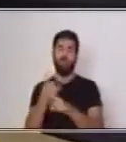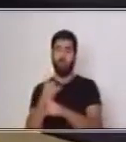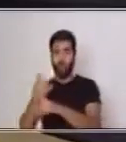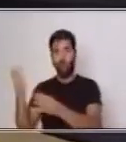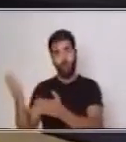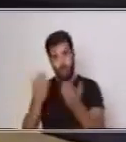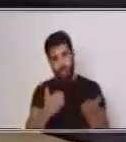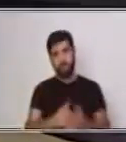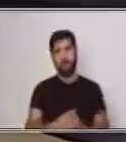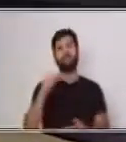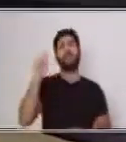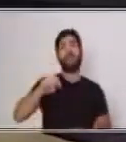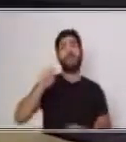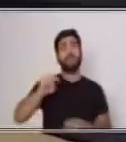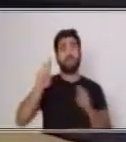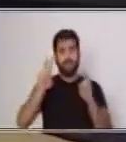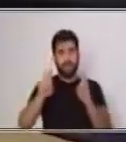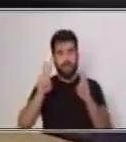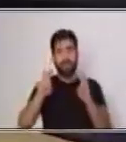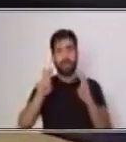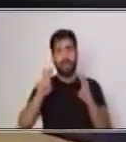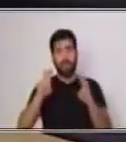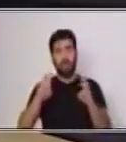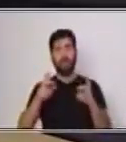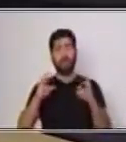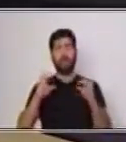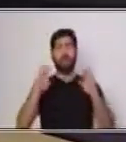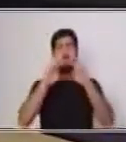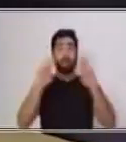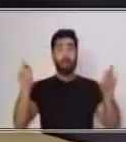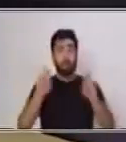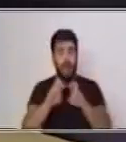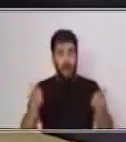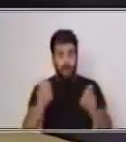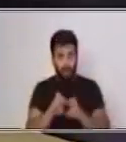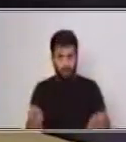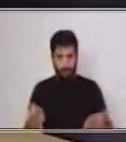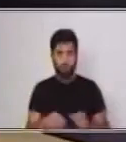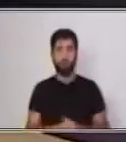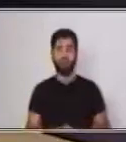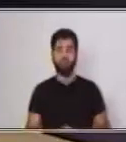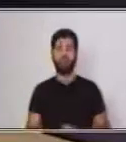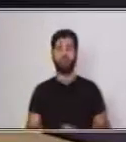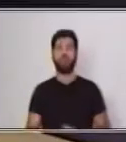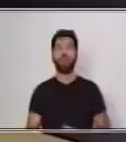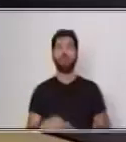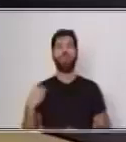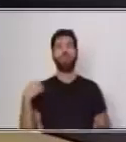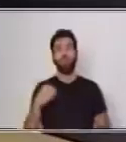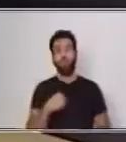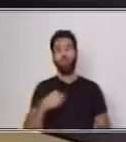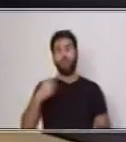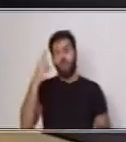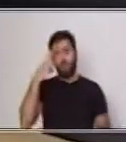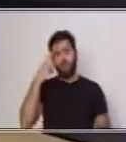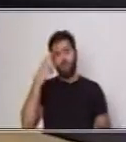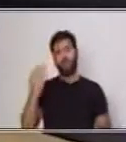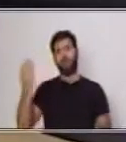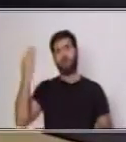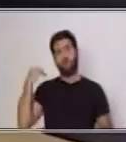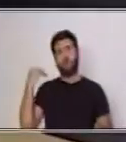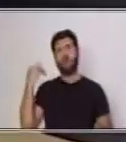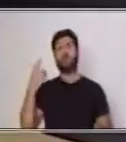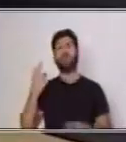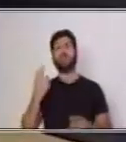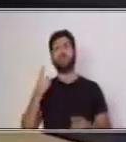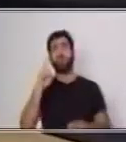Este tema de los párrafos según la ubicación de la idea principal, vamos a retroceder un poquito. Vamos a recordar que